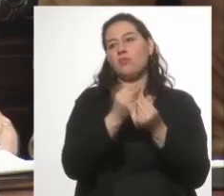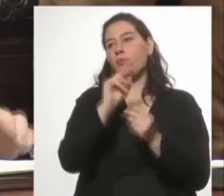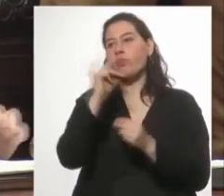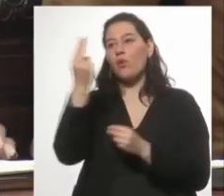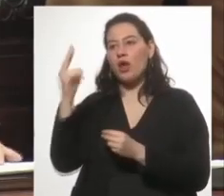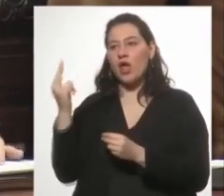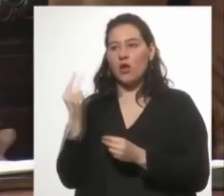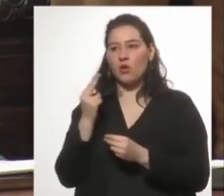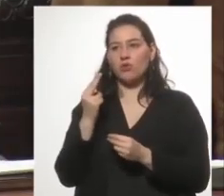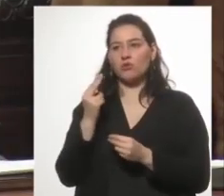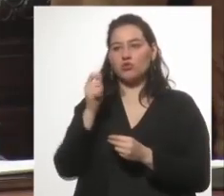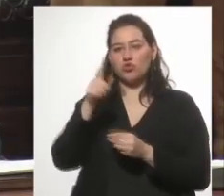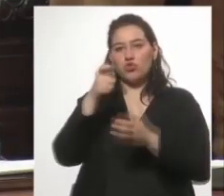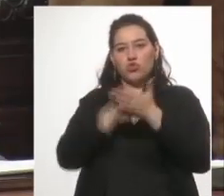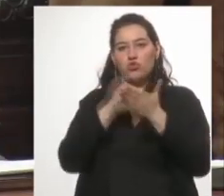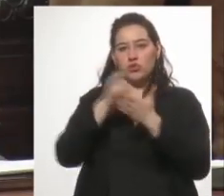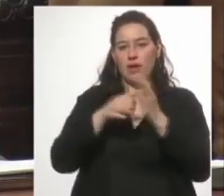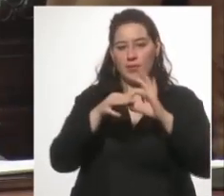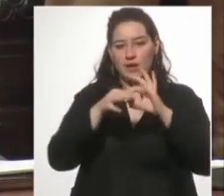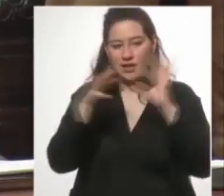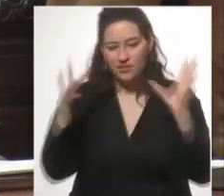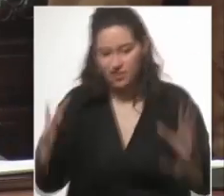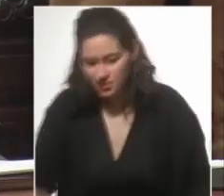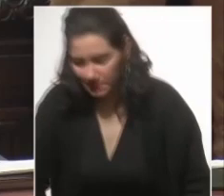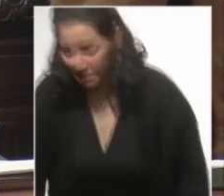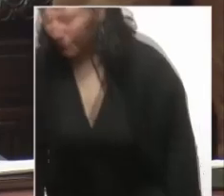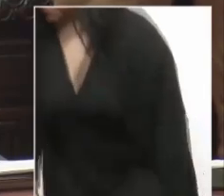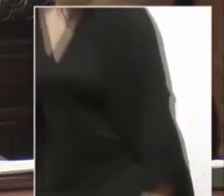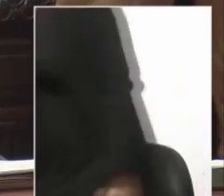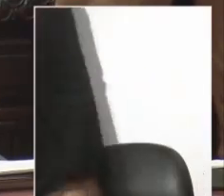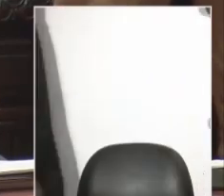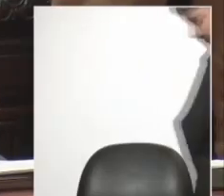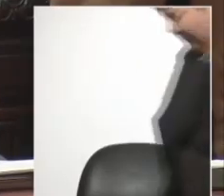vida su lucha por la libertad.